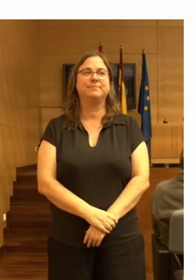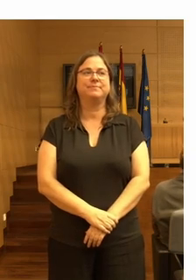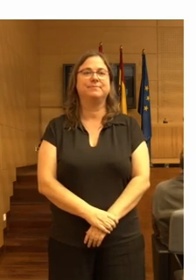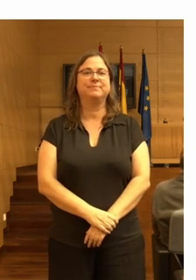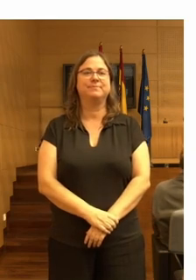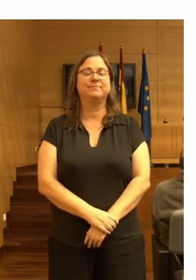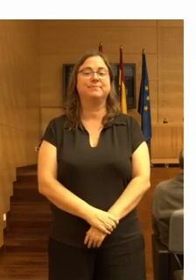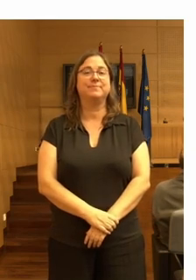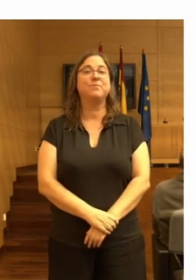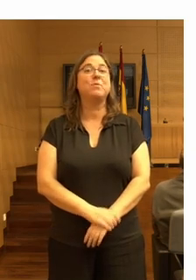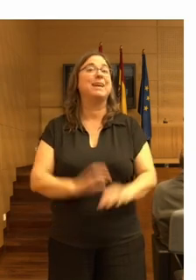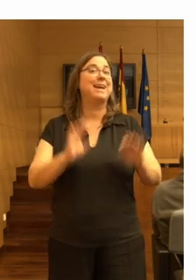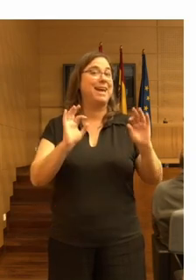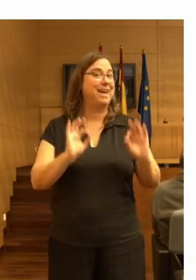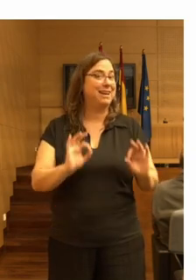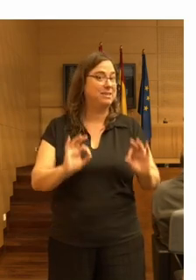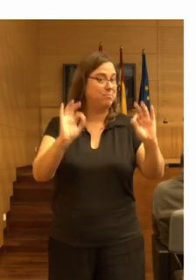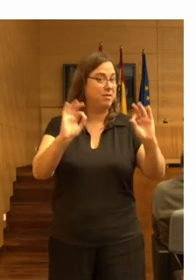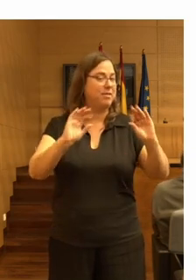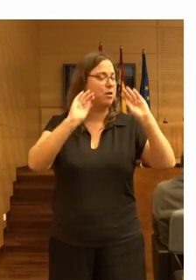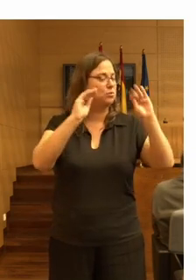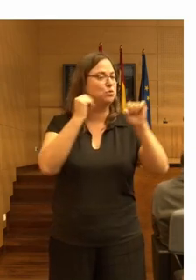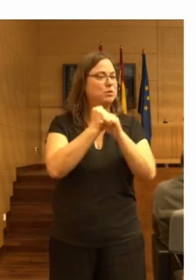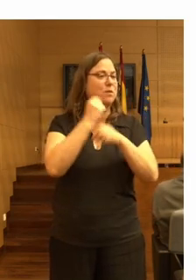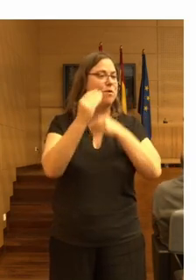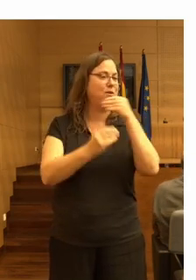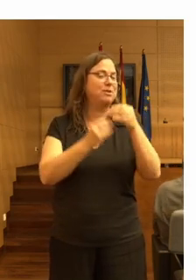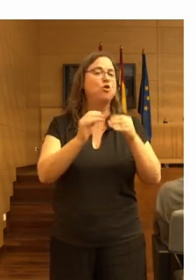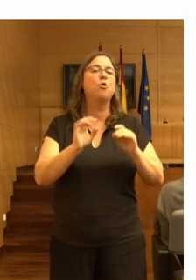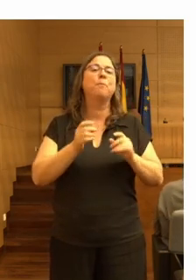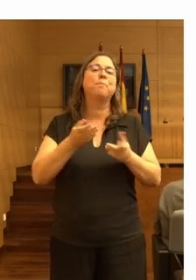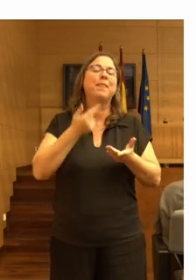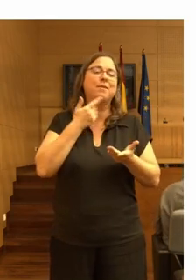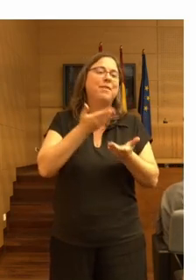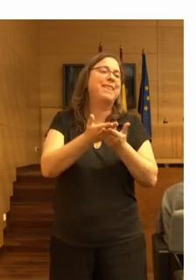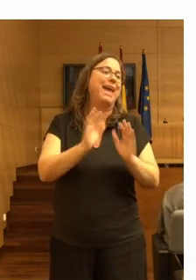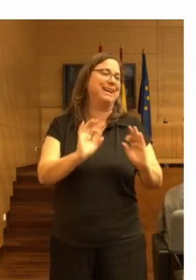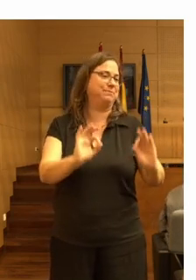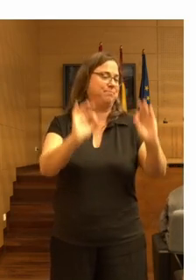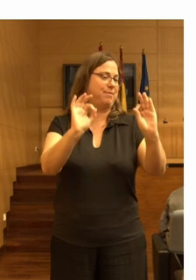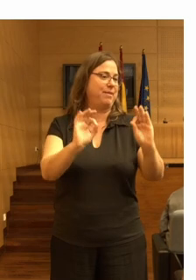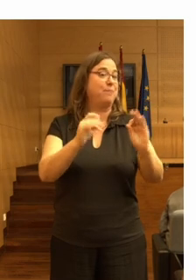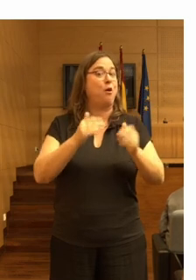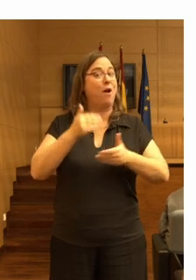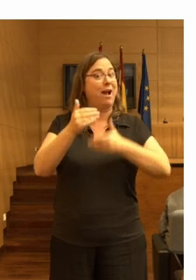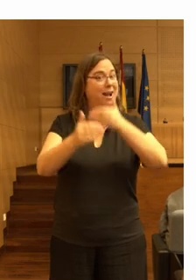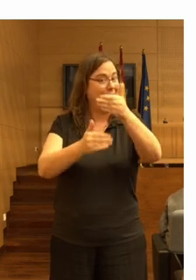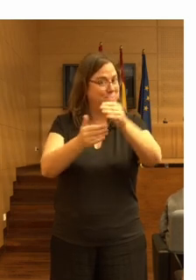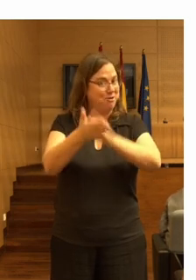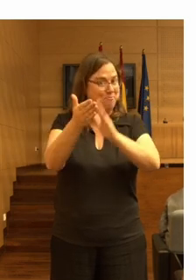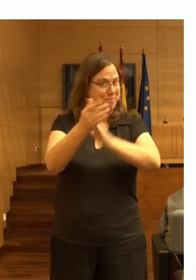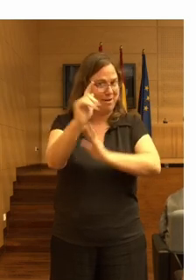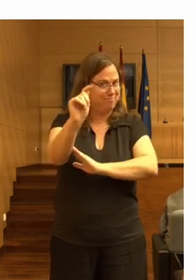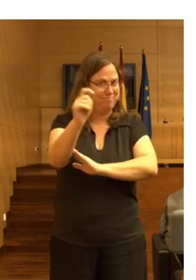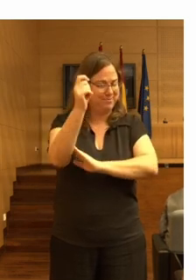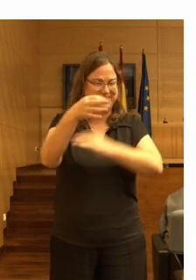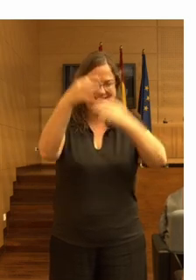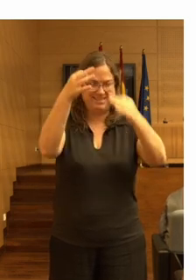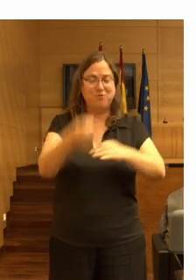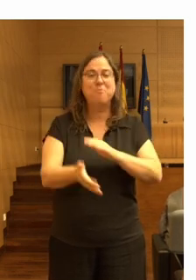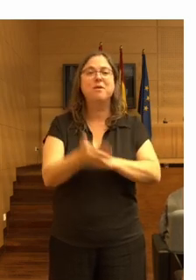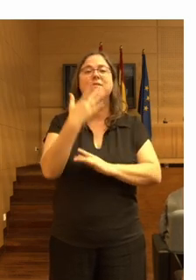Tienen menciones especiales por el trabajo que han realizado y bueno, y porque están en el camino de conseguir acreditación